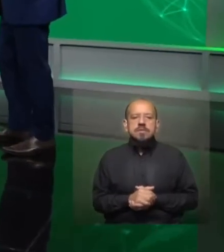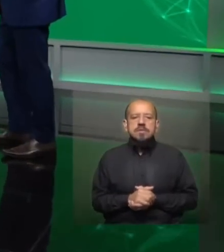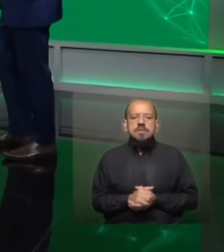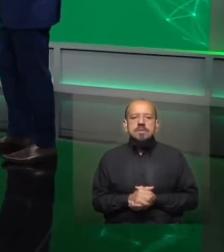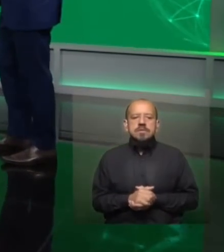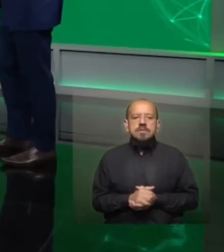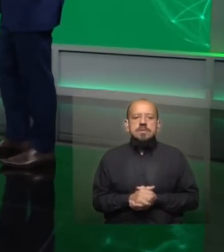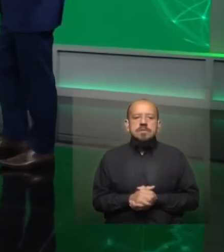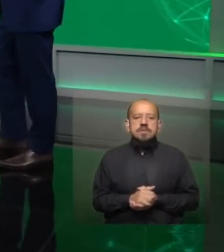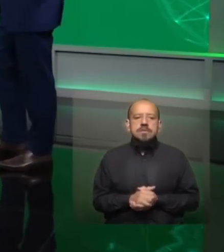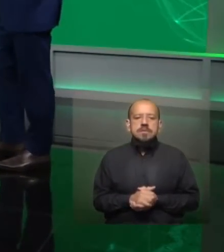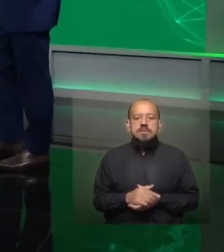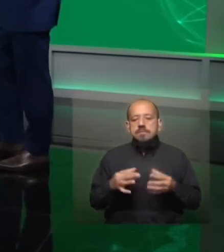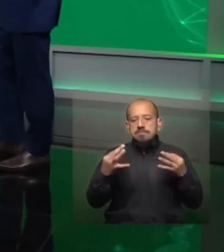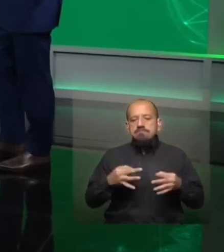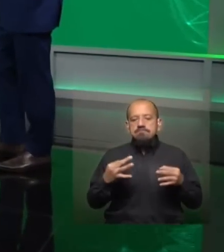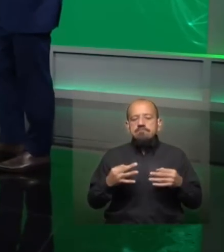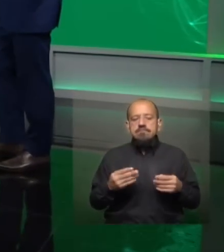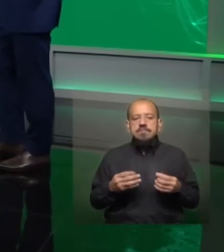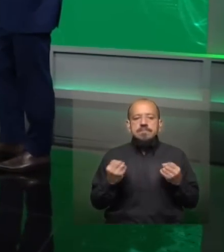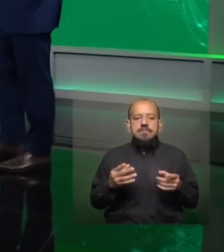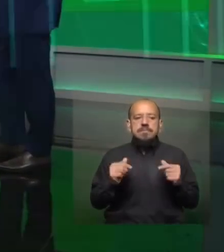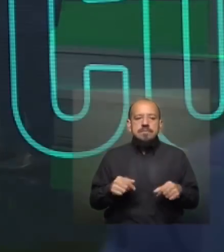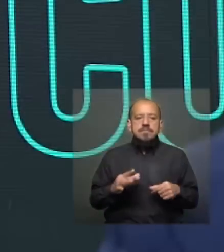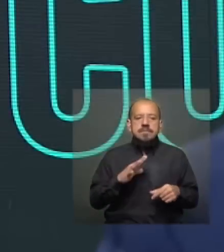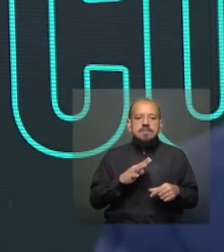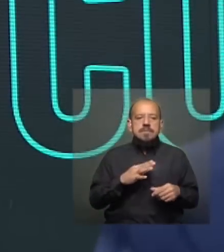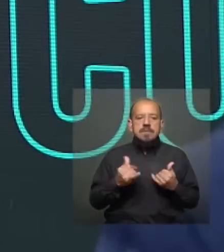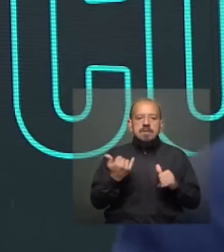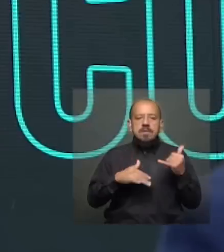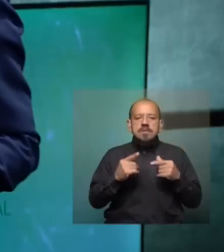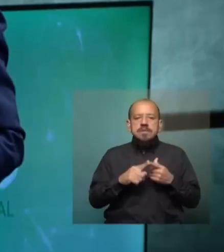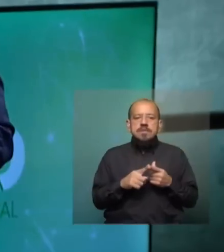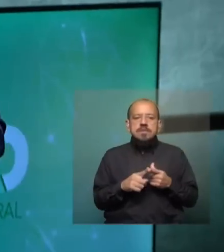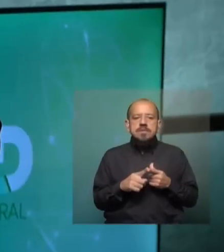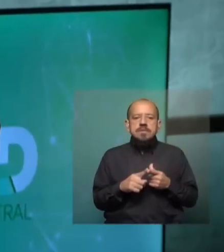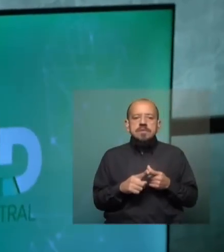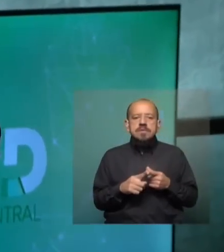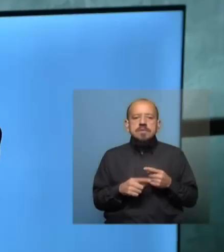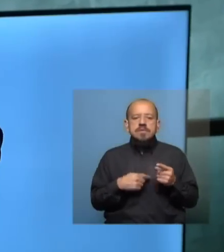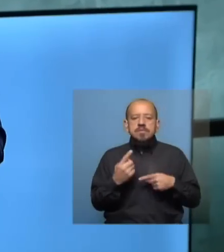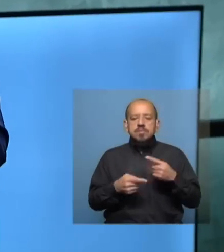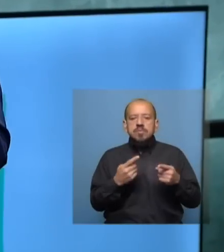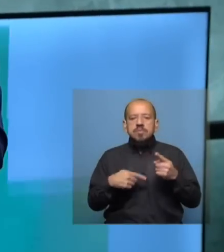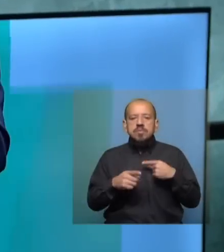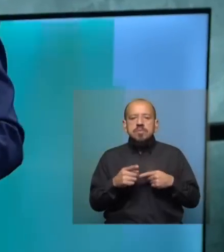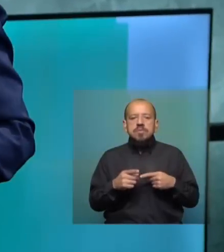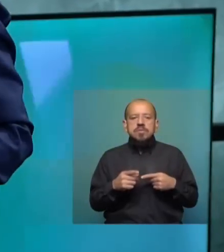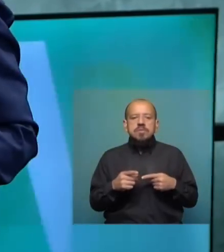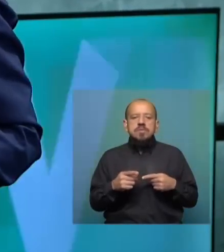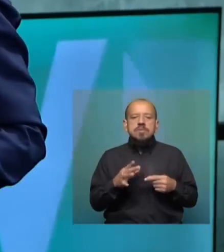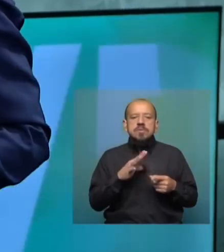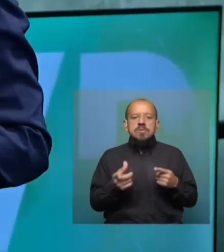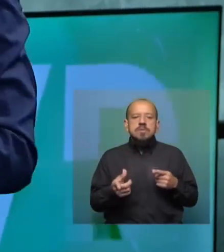andas vale muy bien divinos la verdad que muy bien Porque además venimos con una buena noticia bueno es que sigue dando revistas literarias el tiempo Aunque